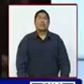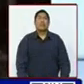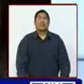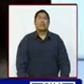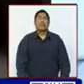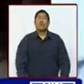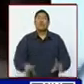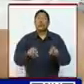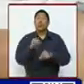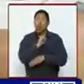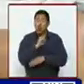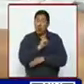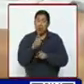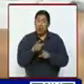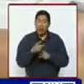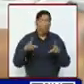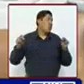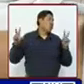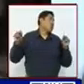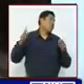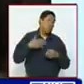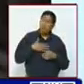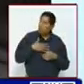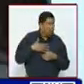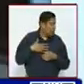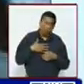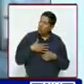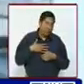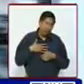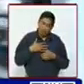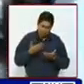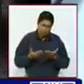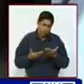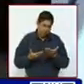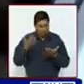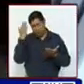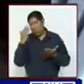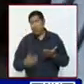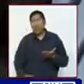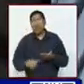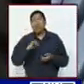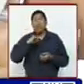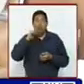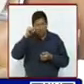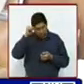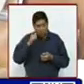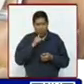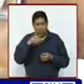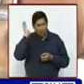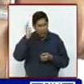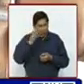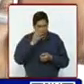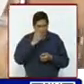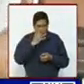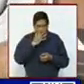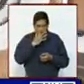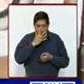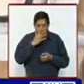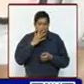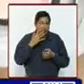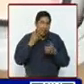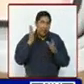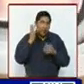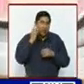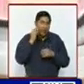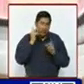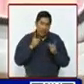¿No manejan ustedes así? No, no, yo, en mi persona no. Yo soy mayor de la tercera edad. Yo tengo un poco de experiencia,